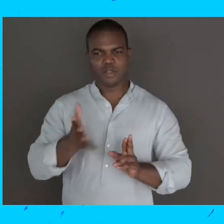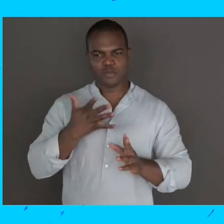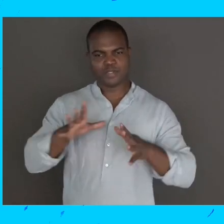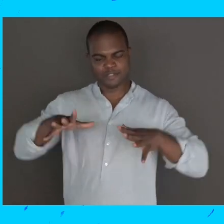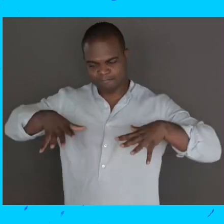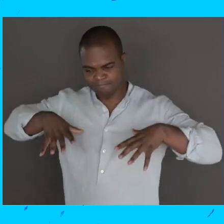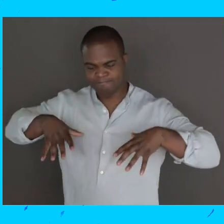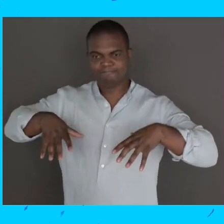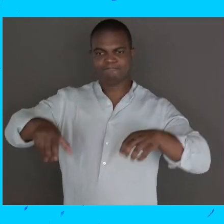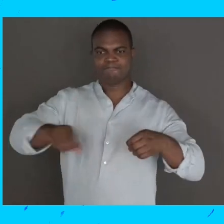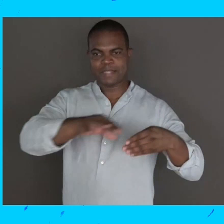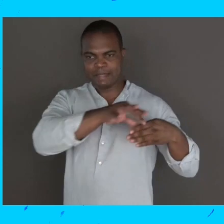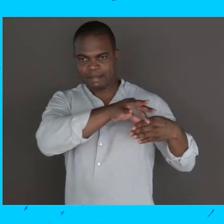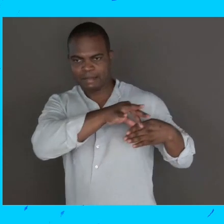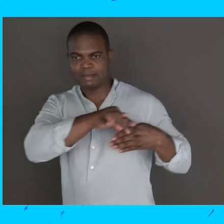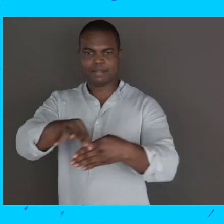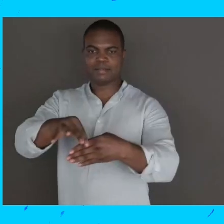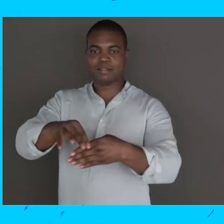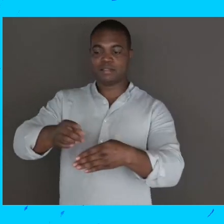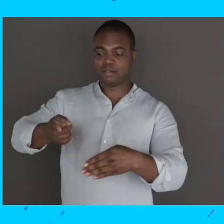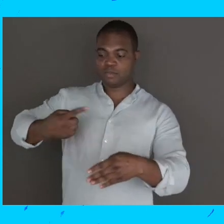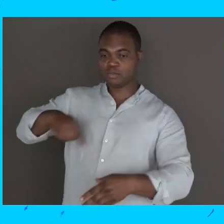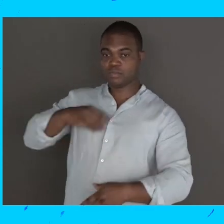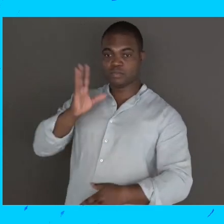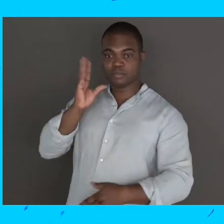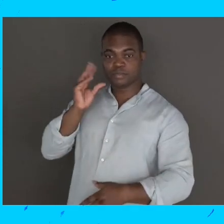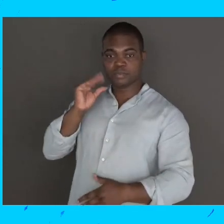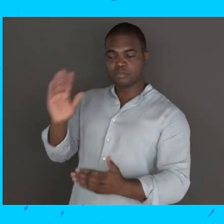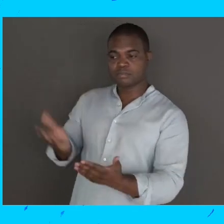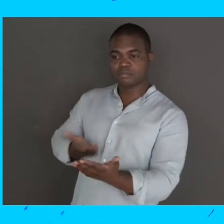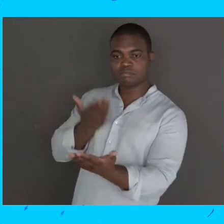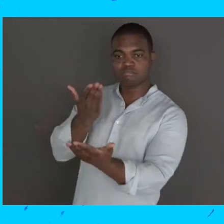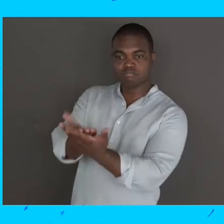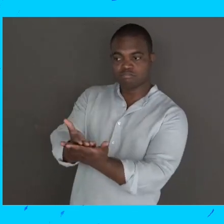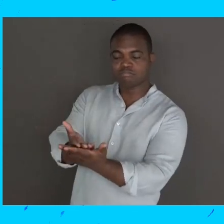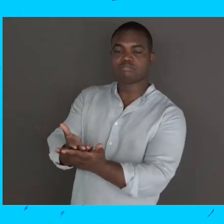2021 a 2030 y el Plan Nacional de Desarrollo de